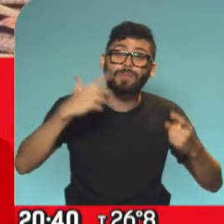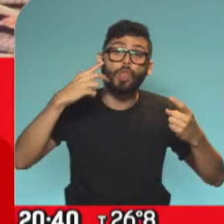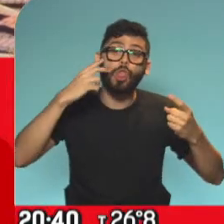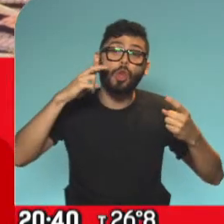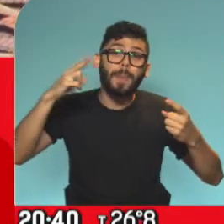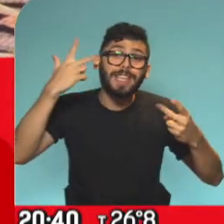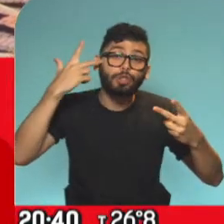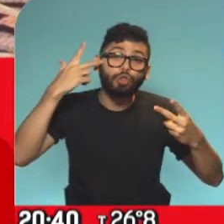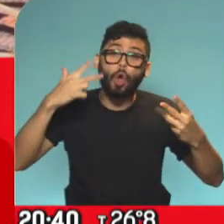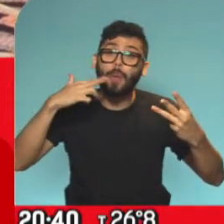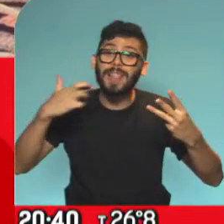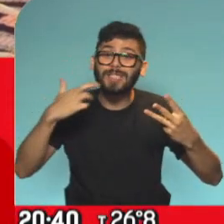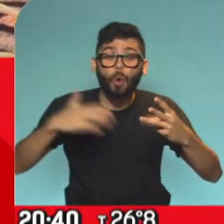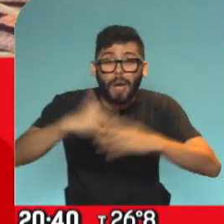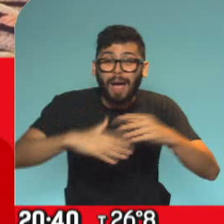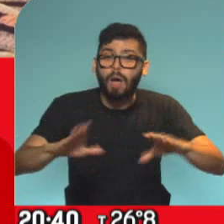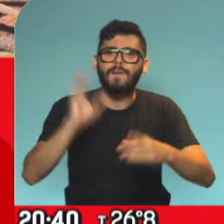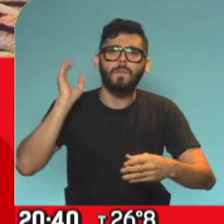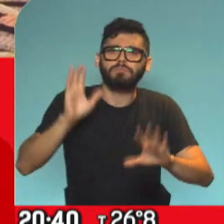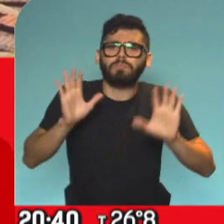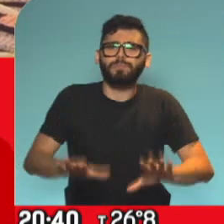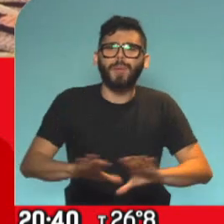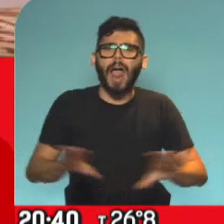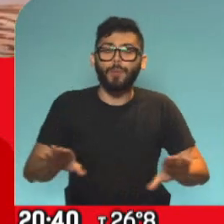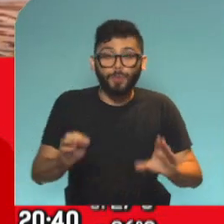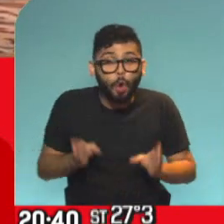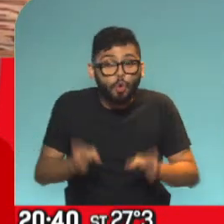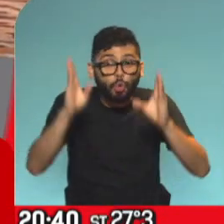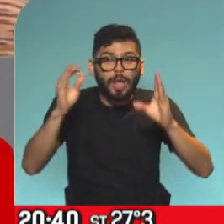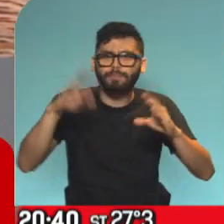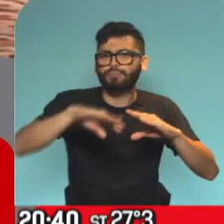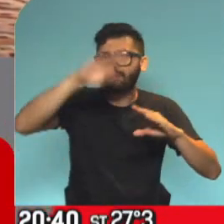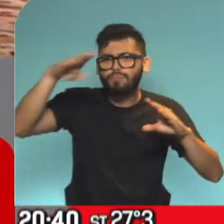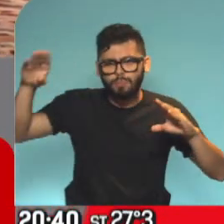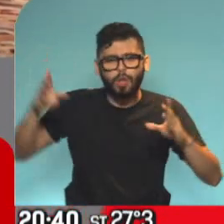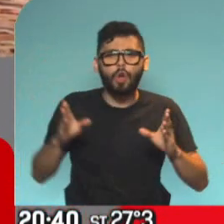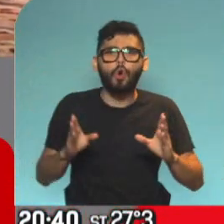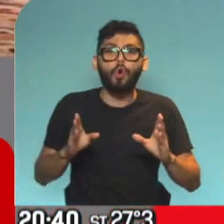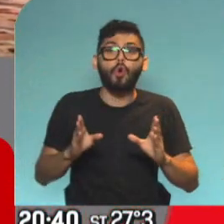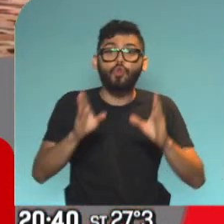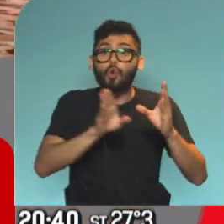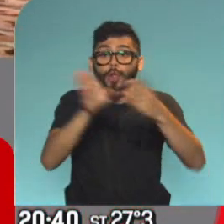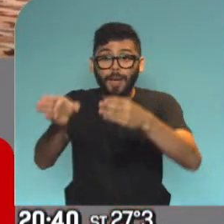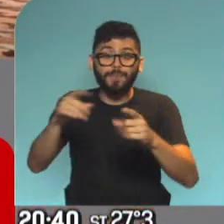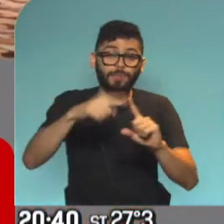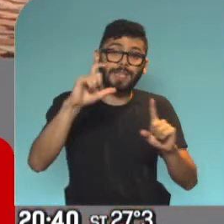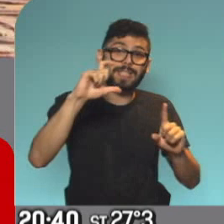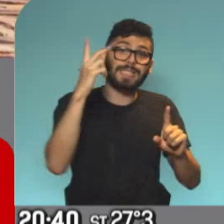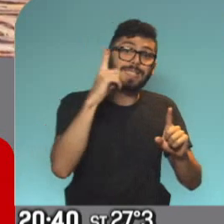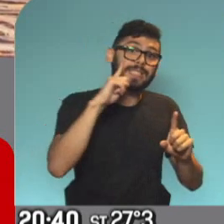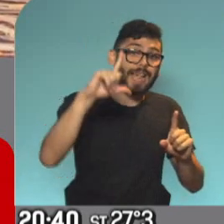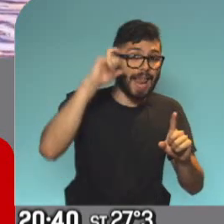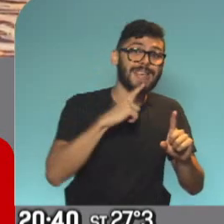paró completamente la obra. Una ruta que une, es una ruta en altura, una ruta que une Chilecito con La Rioja.